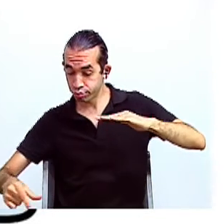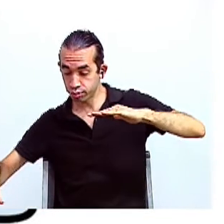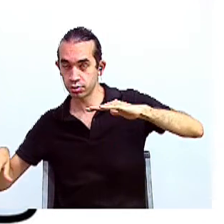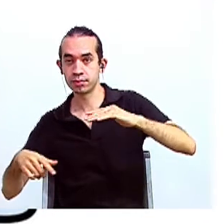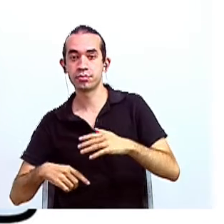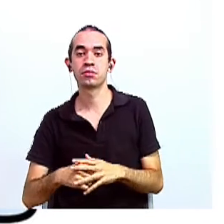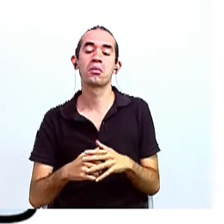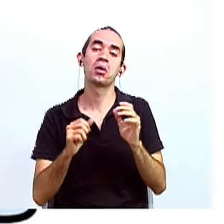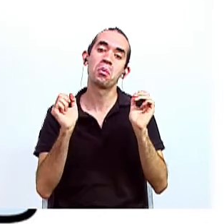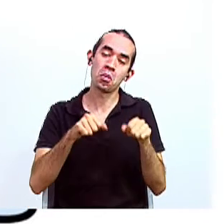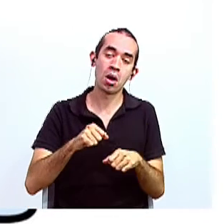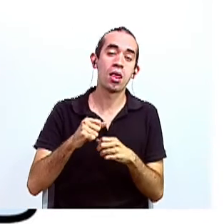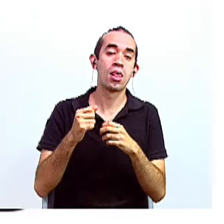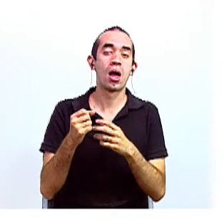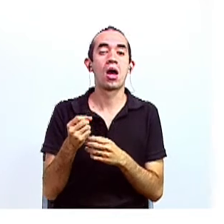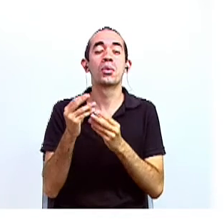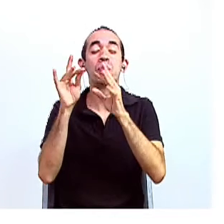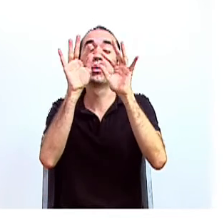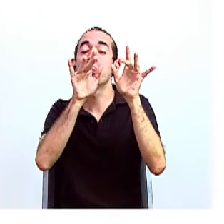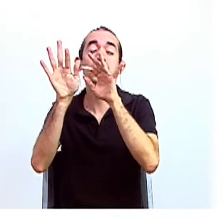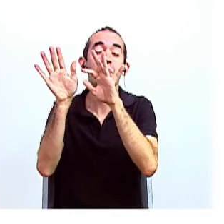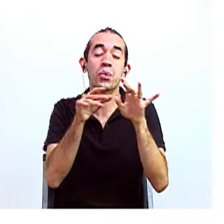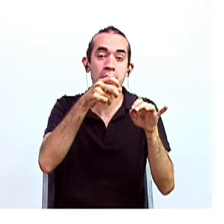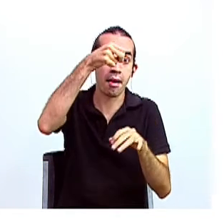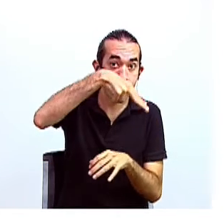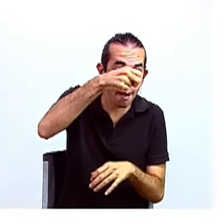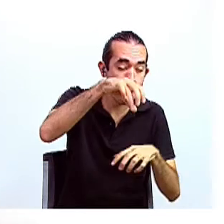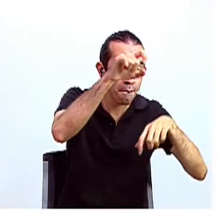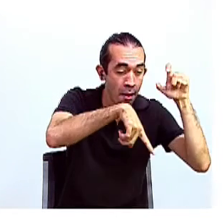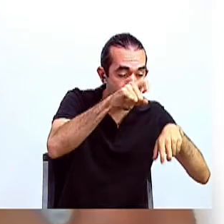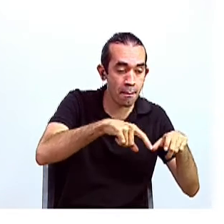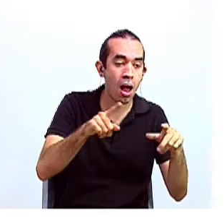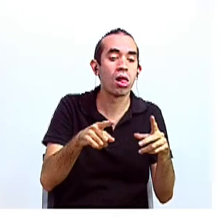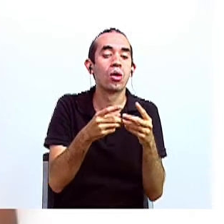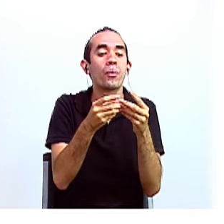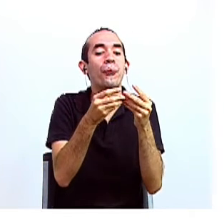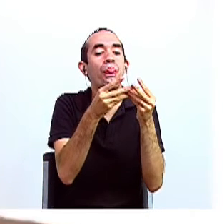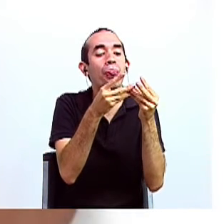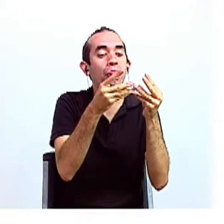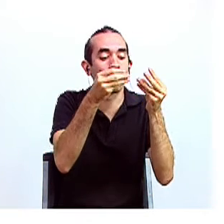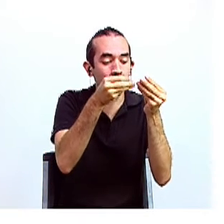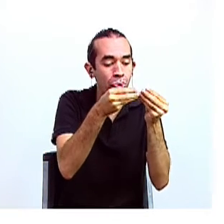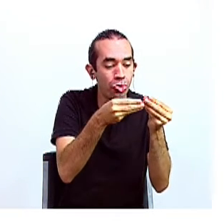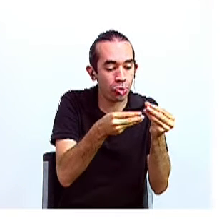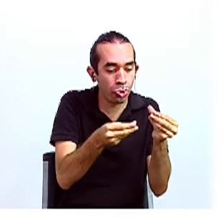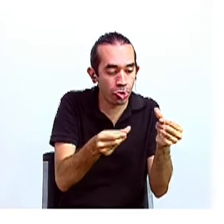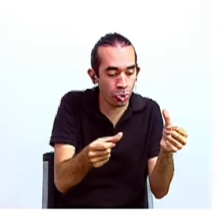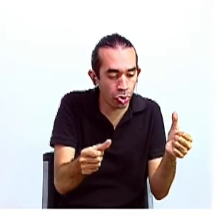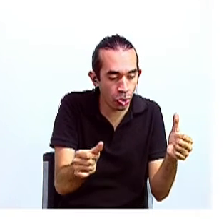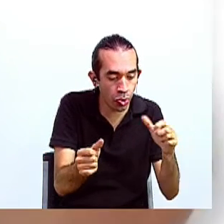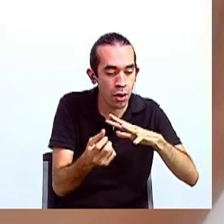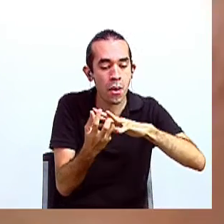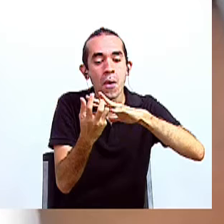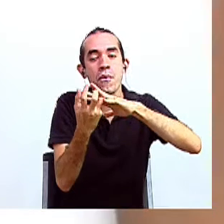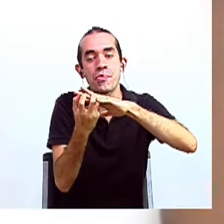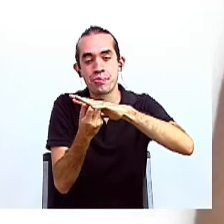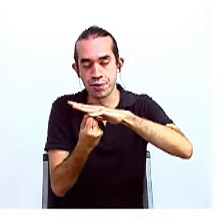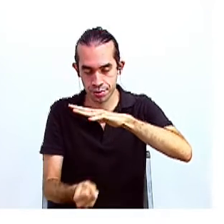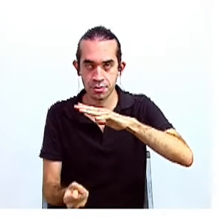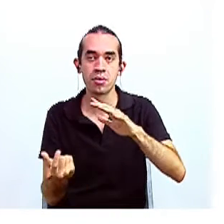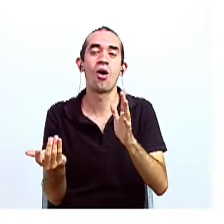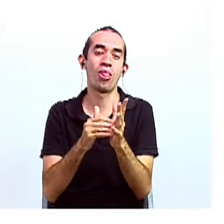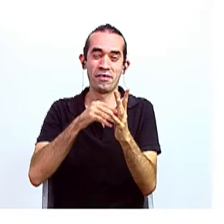fusión. Una vez que se encuentra el agua en la superficie, comienza de nuevo el ciclo hidrológico. ¿Sabían que